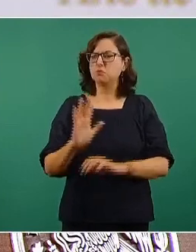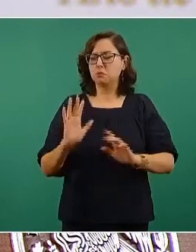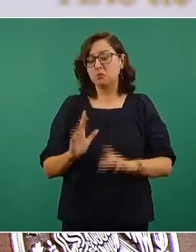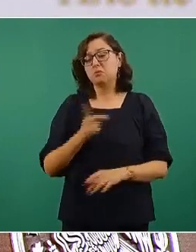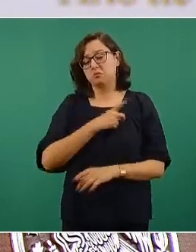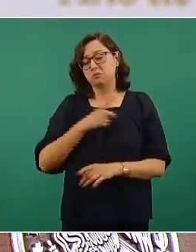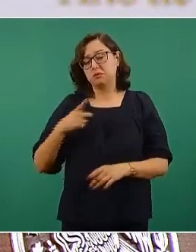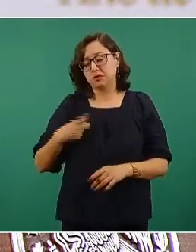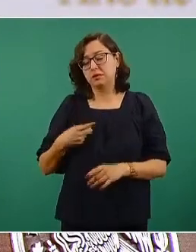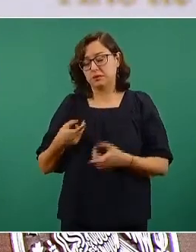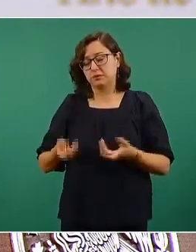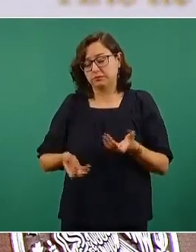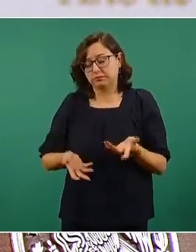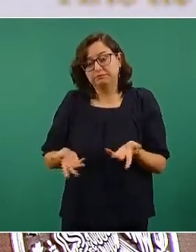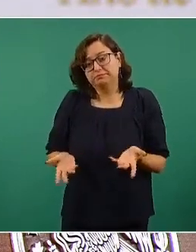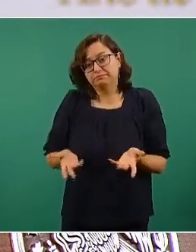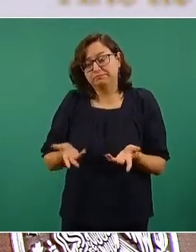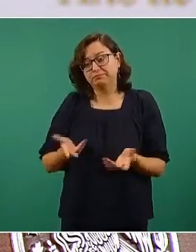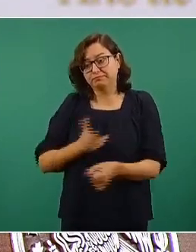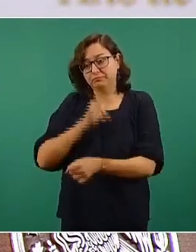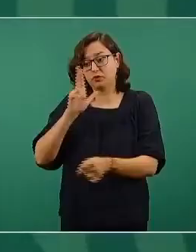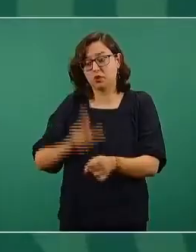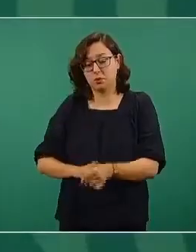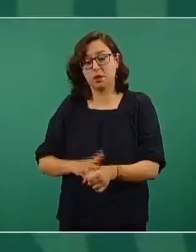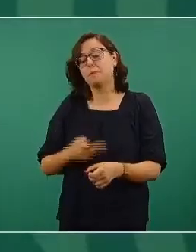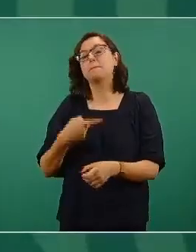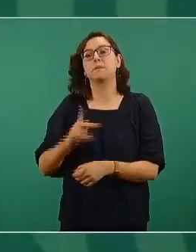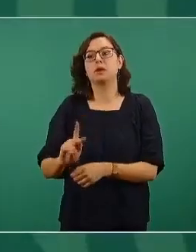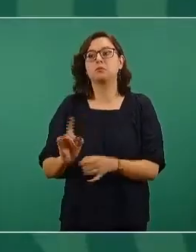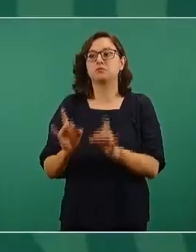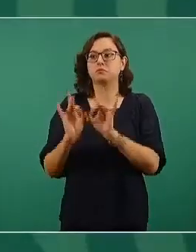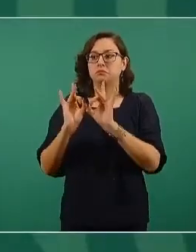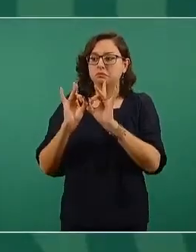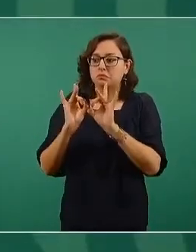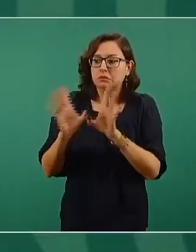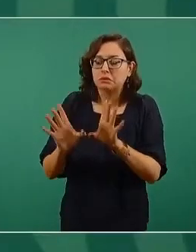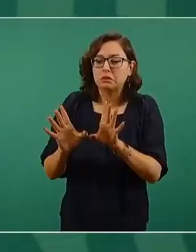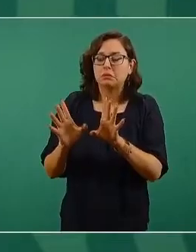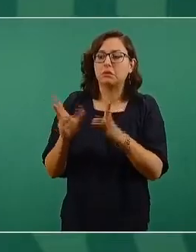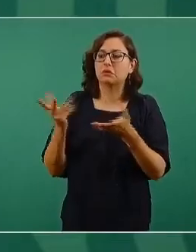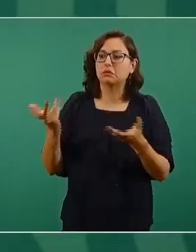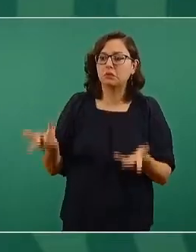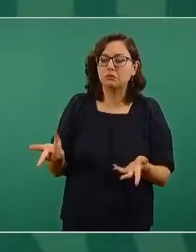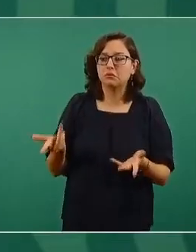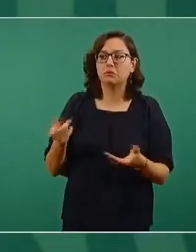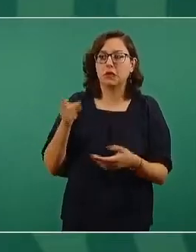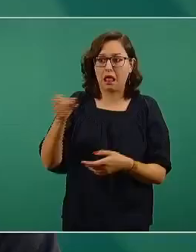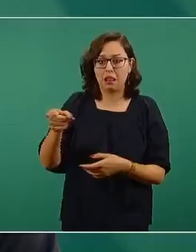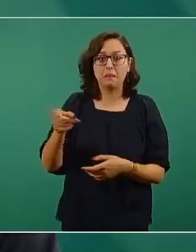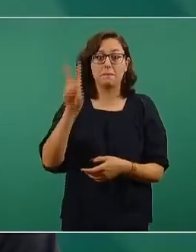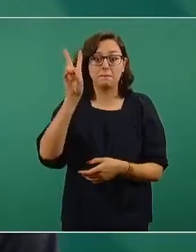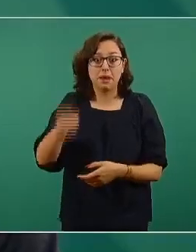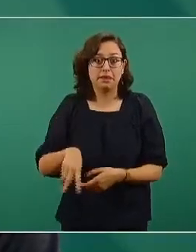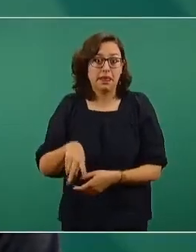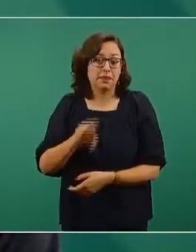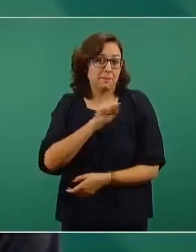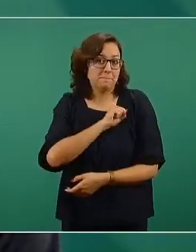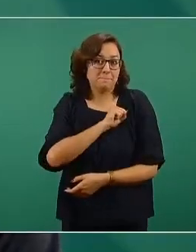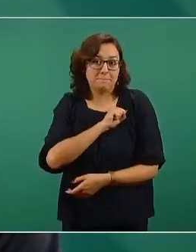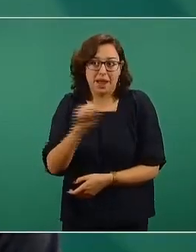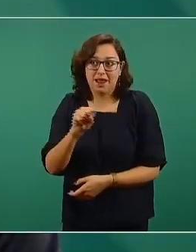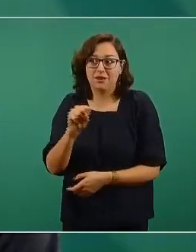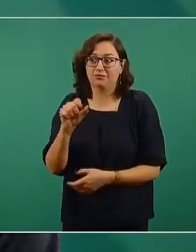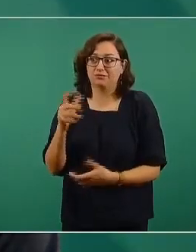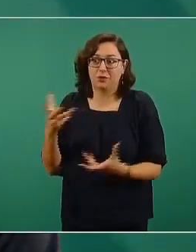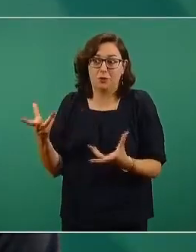una situación de ese tipo con propósitos políticos electorales, pero si está metido, sea quien sea,